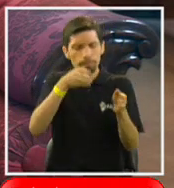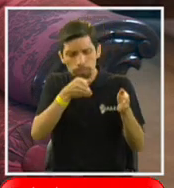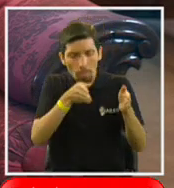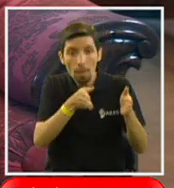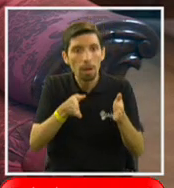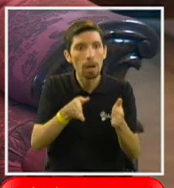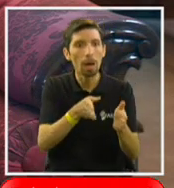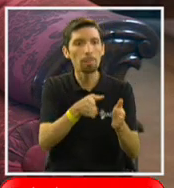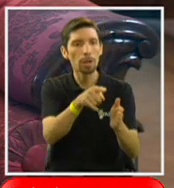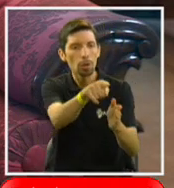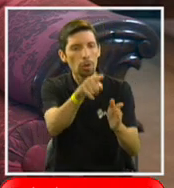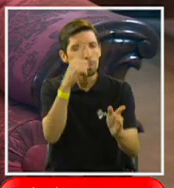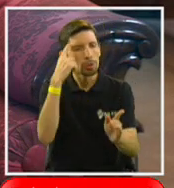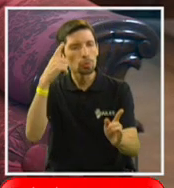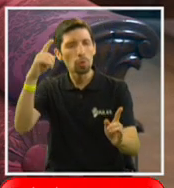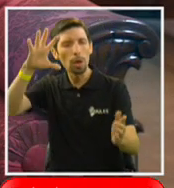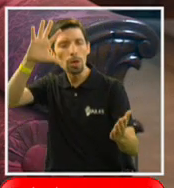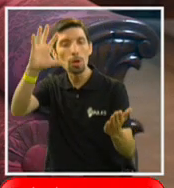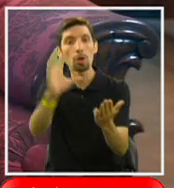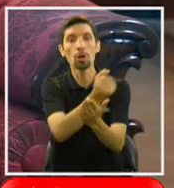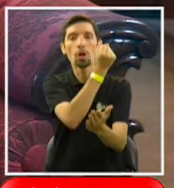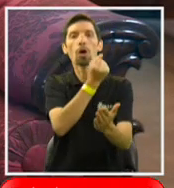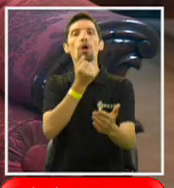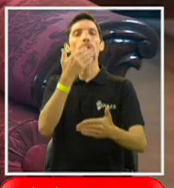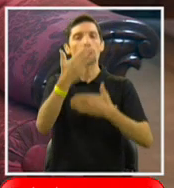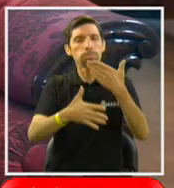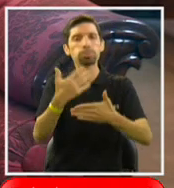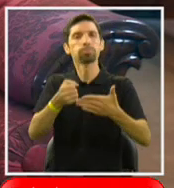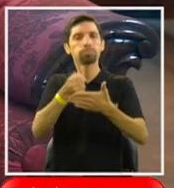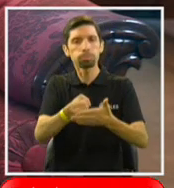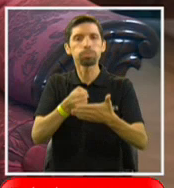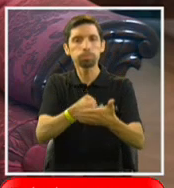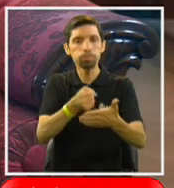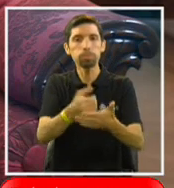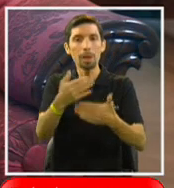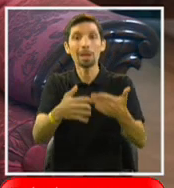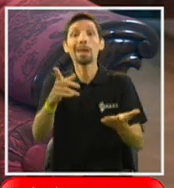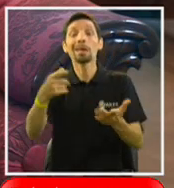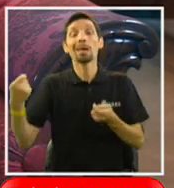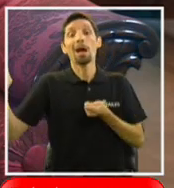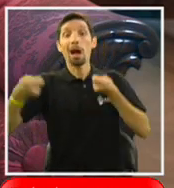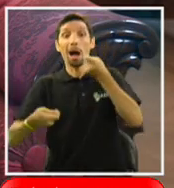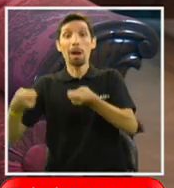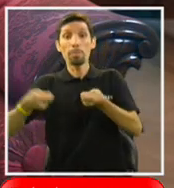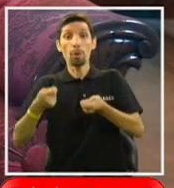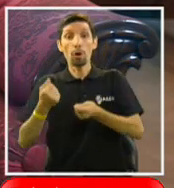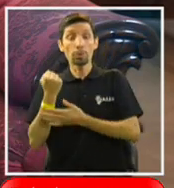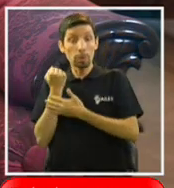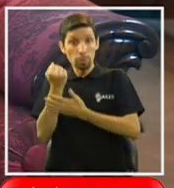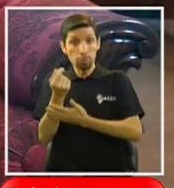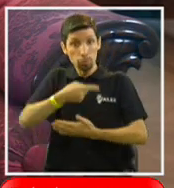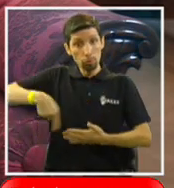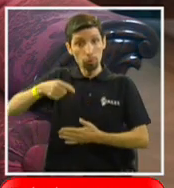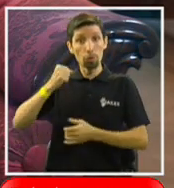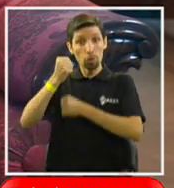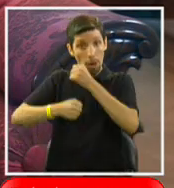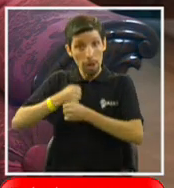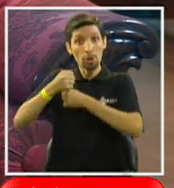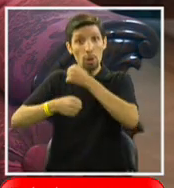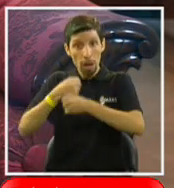para alcanzar sus sueños y salir adelante gracias al aporte solidario que todos hacemos año a